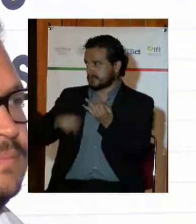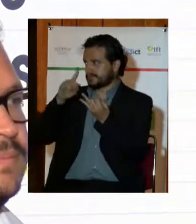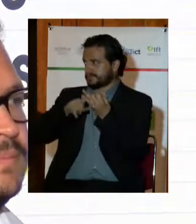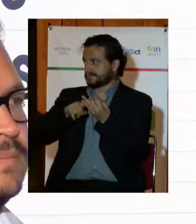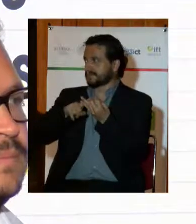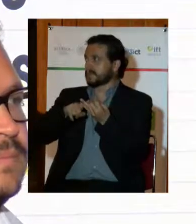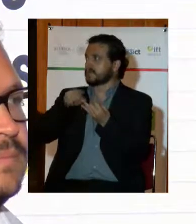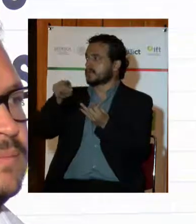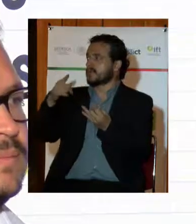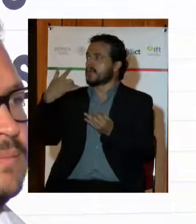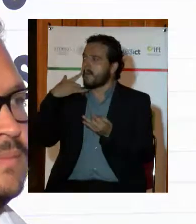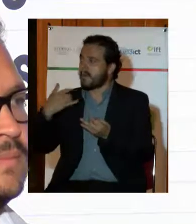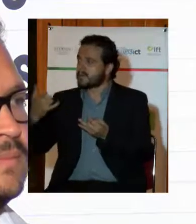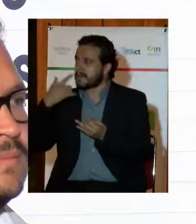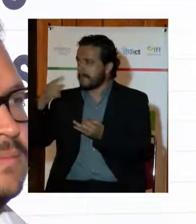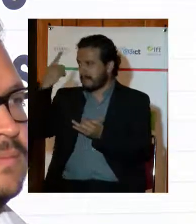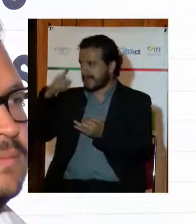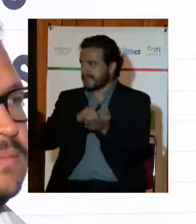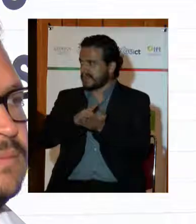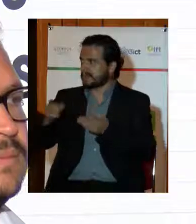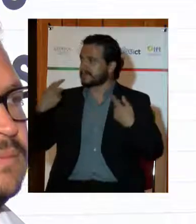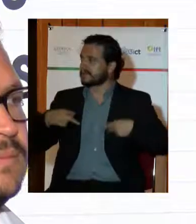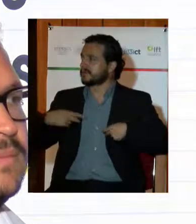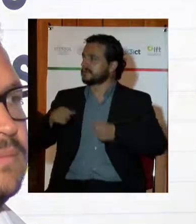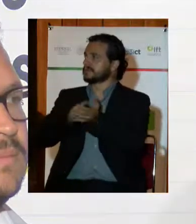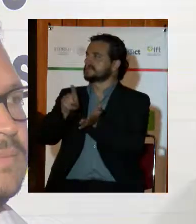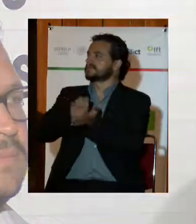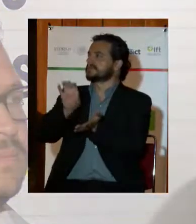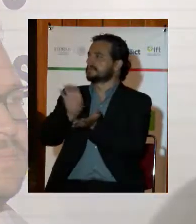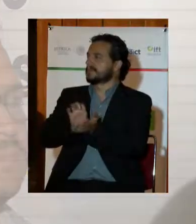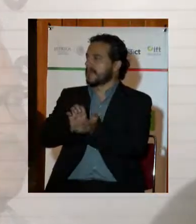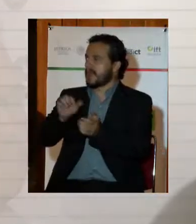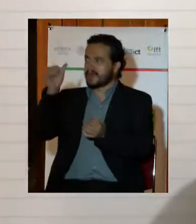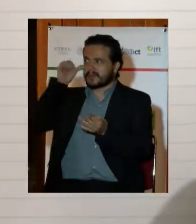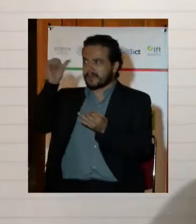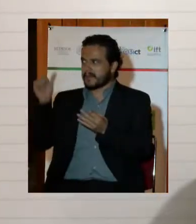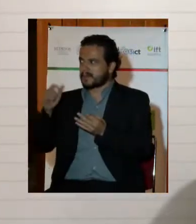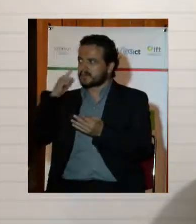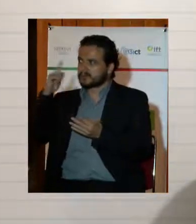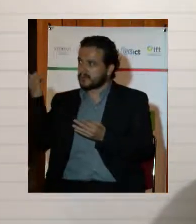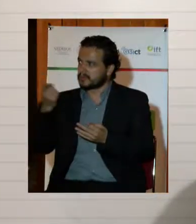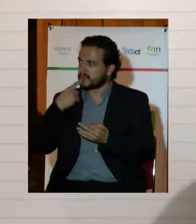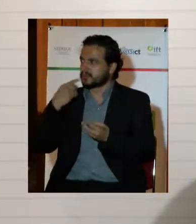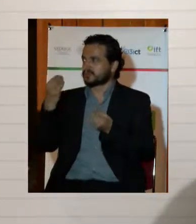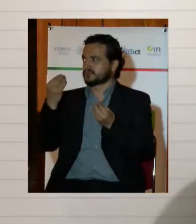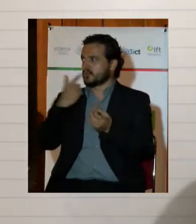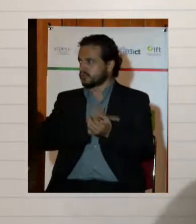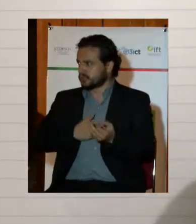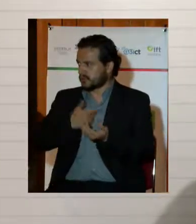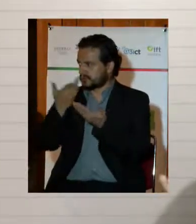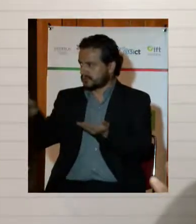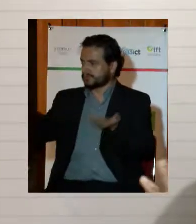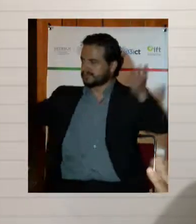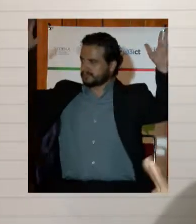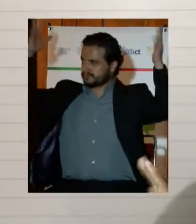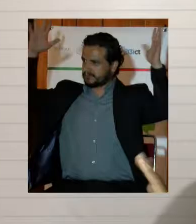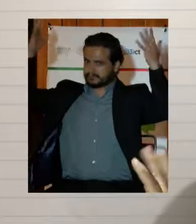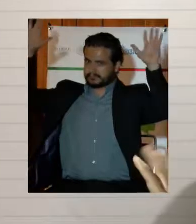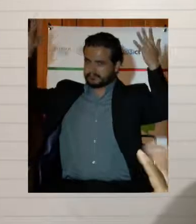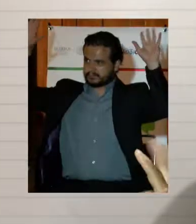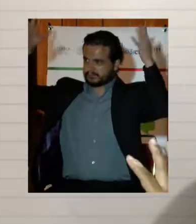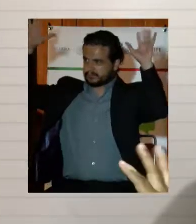en favor de los derechos de las personas con discapacidad auditiva, lo cual nos da mucho gusto tenerte aquí, porque es un